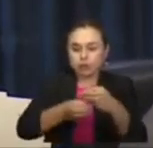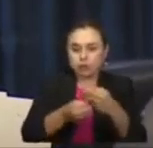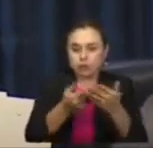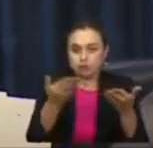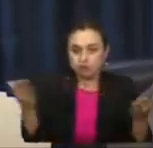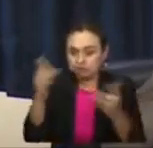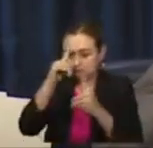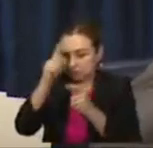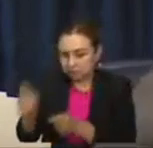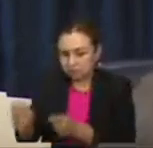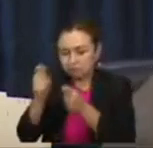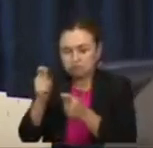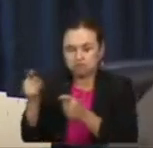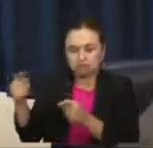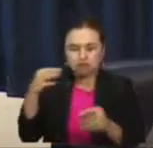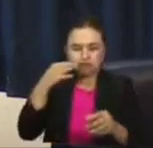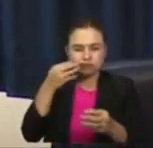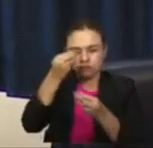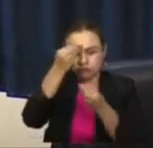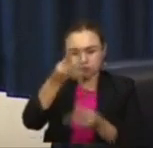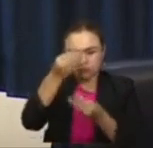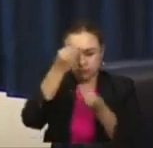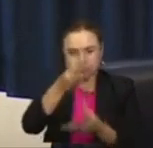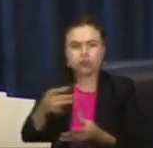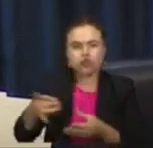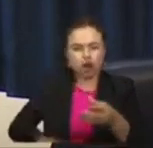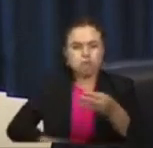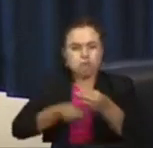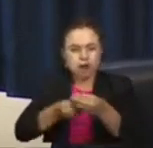expresar el honorable diputado, porque